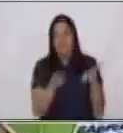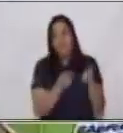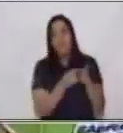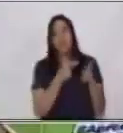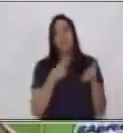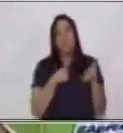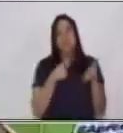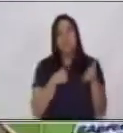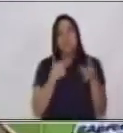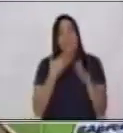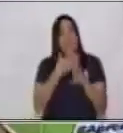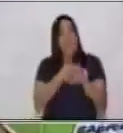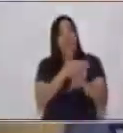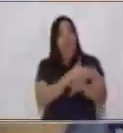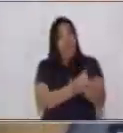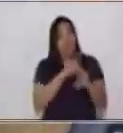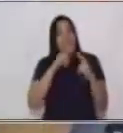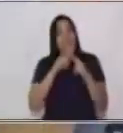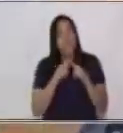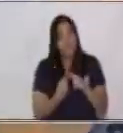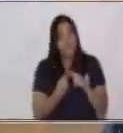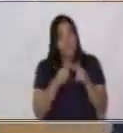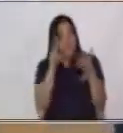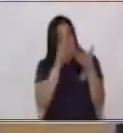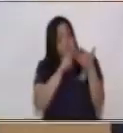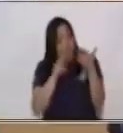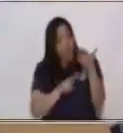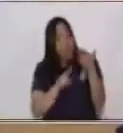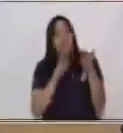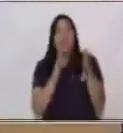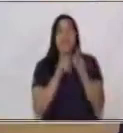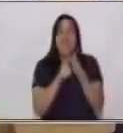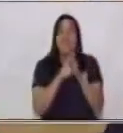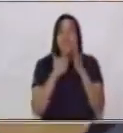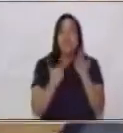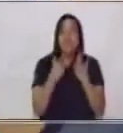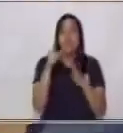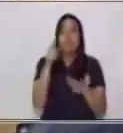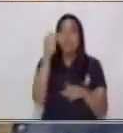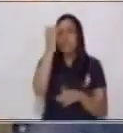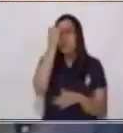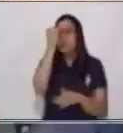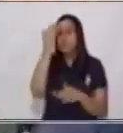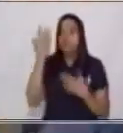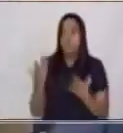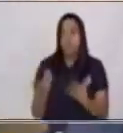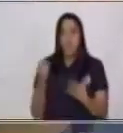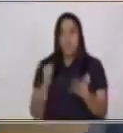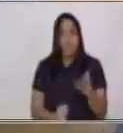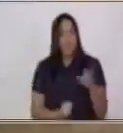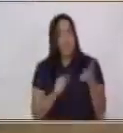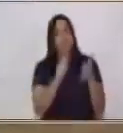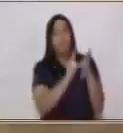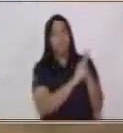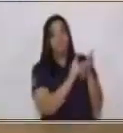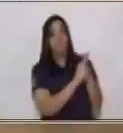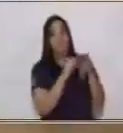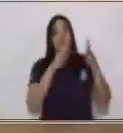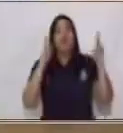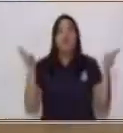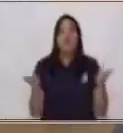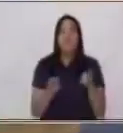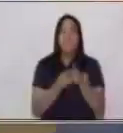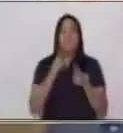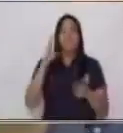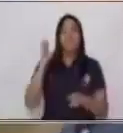idea general de lo que va a encontrar en ese texto. Luego tenemos también los resúmenes ejecutivos. Estos